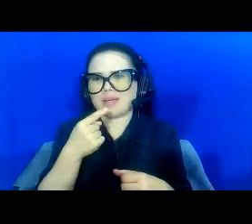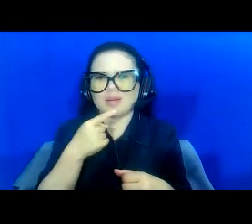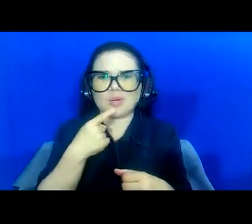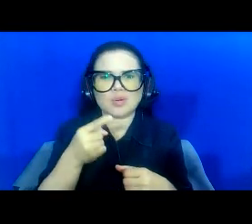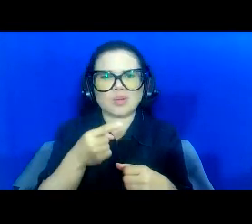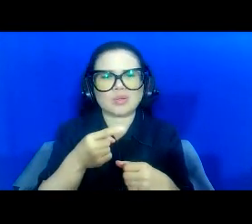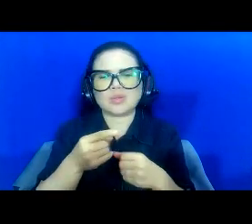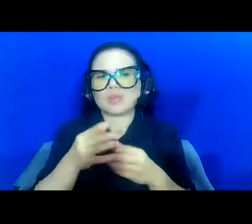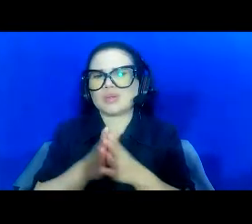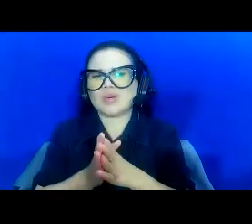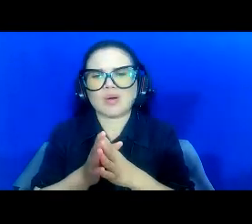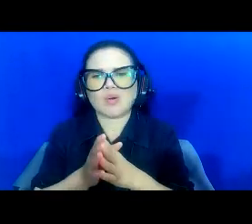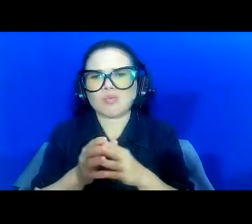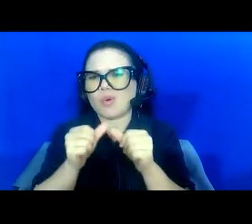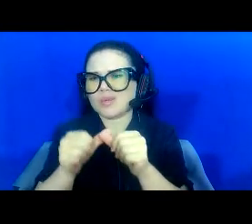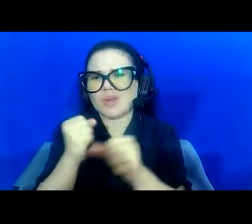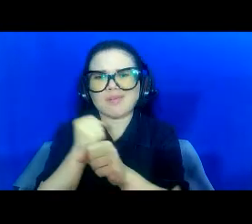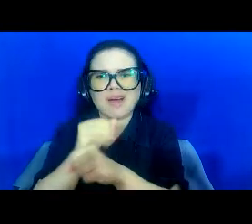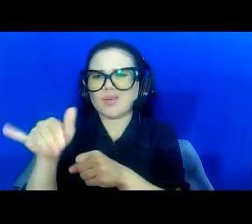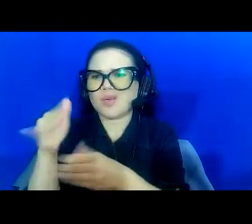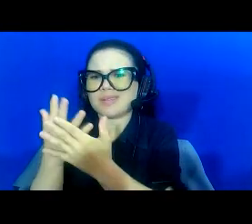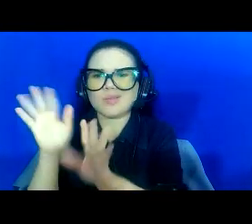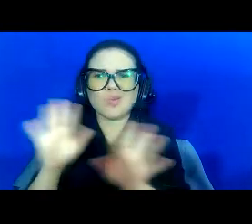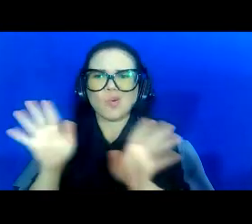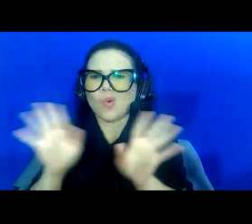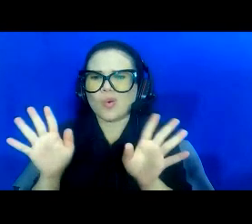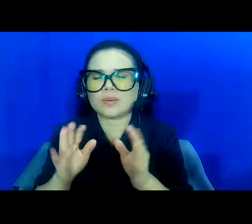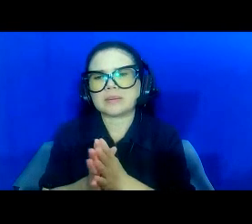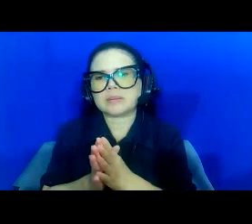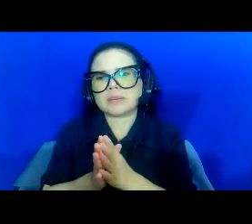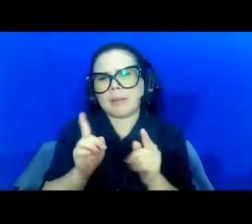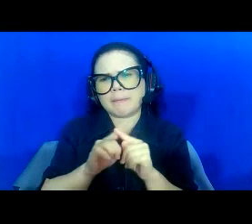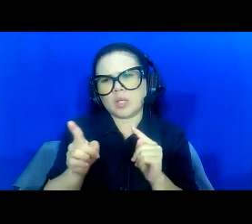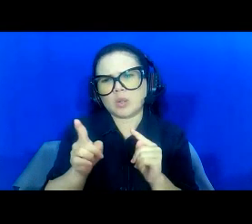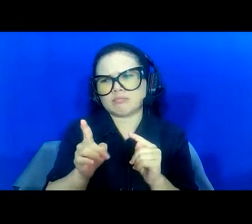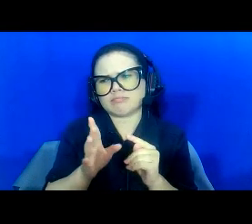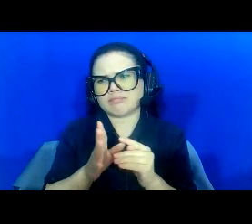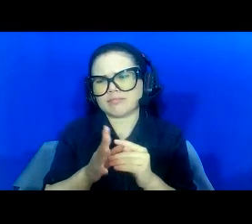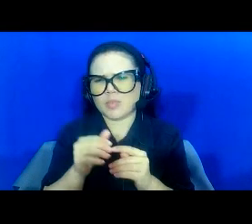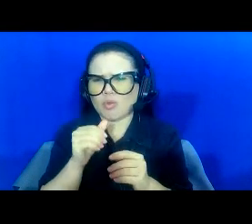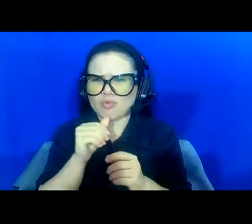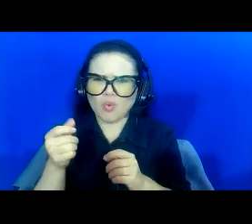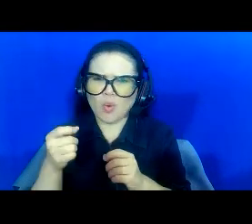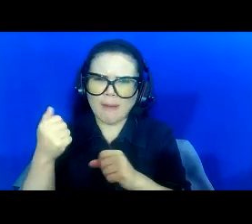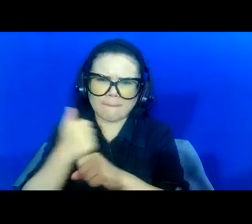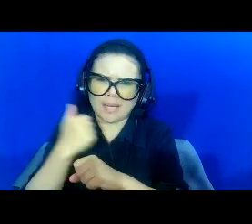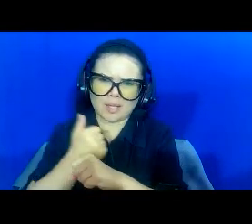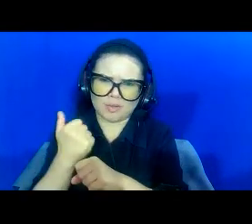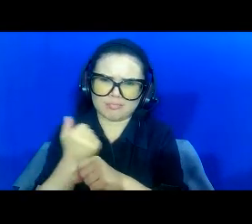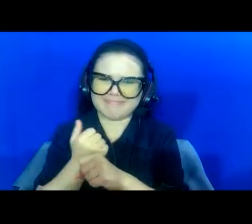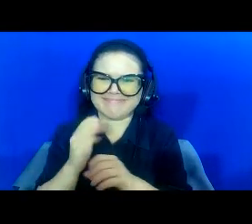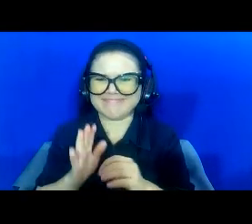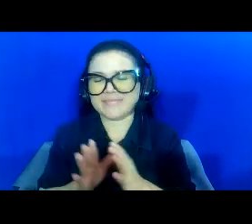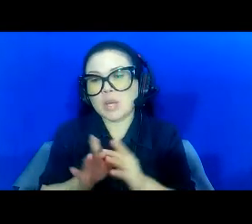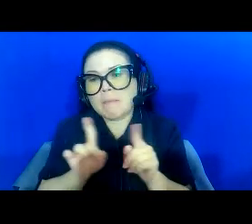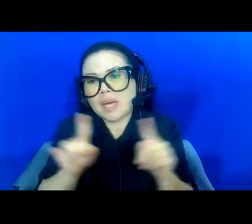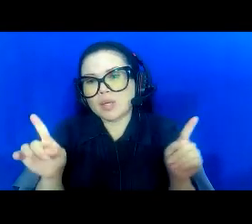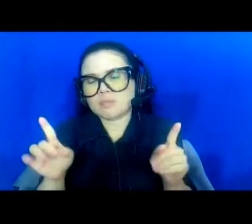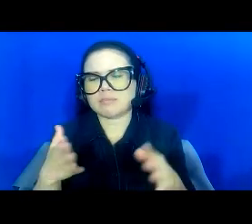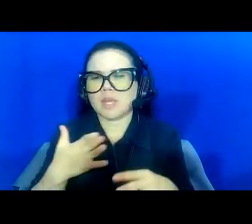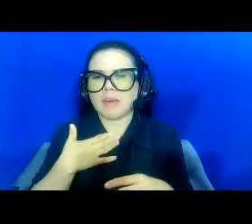pasa nada, al contrario, nos cuidan. Pero sé de casos de clientes míos,